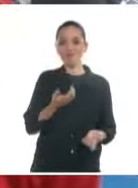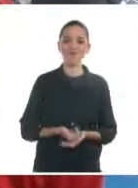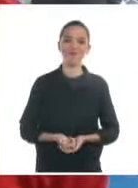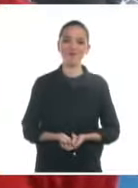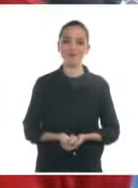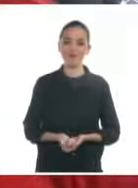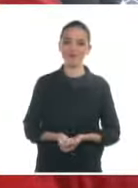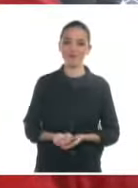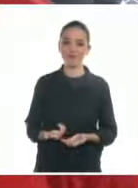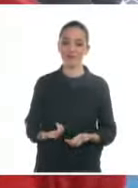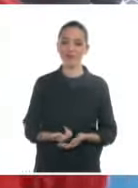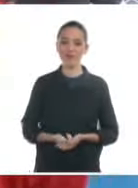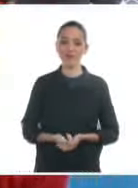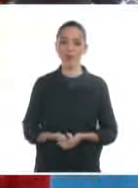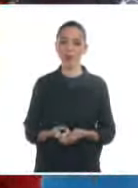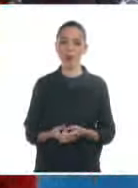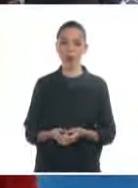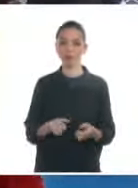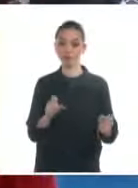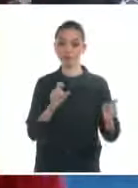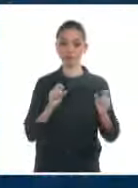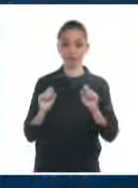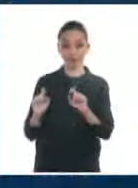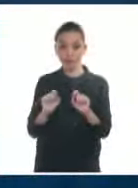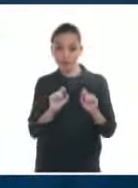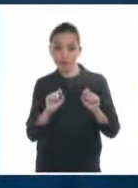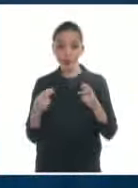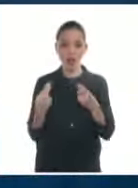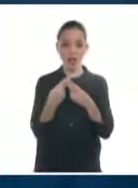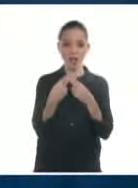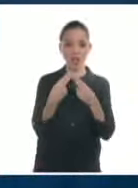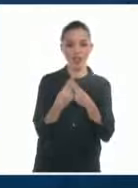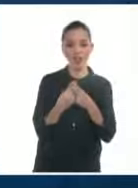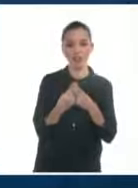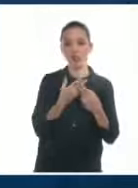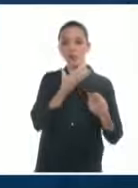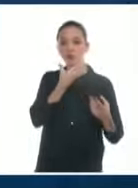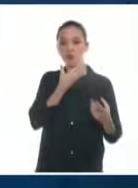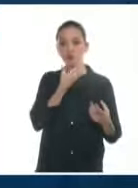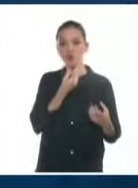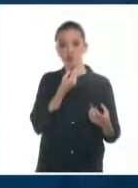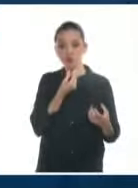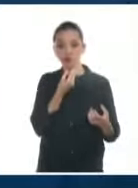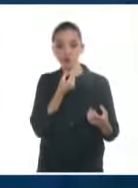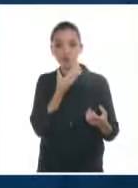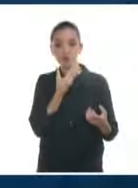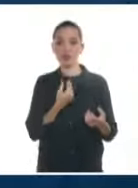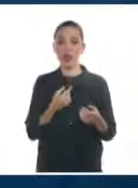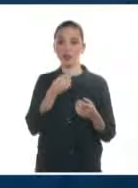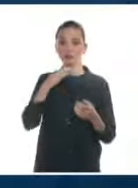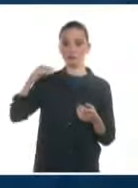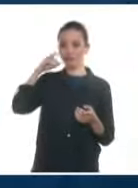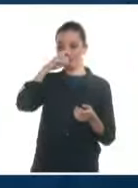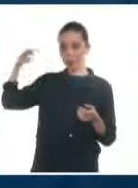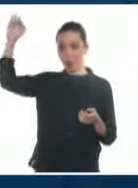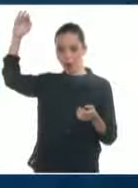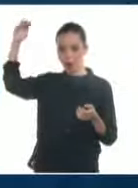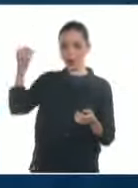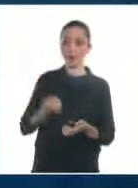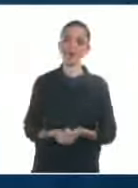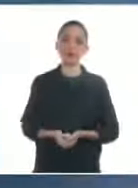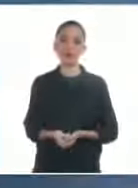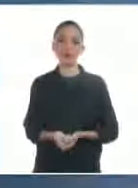adultos, donde eso le va a crear una base para los próximos juegos. O sea, podemos decir que tiene buena salud el karate en este momento en las categorías menores, por ejemplo, la